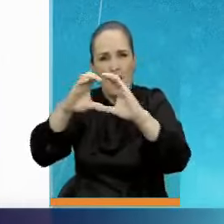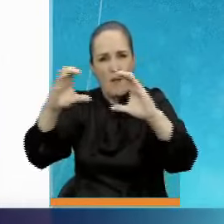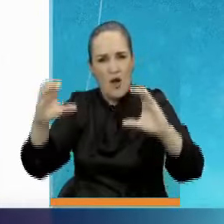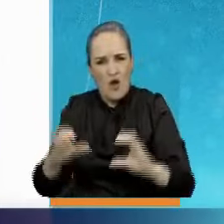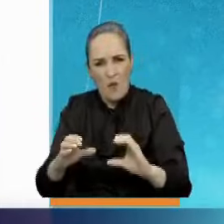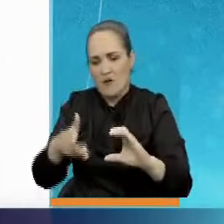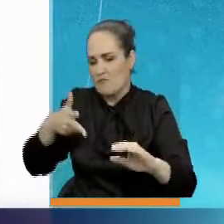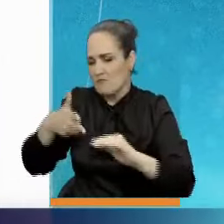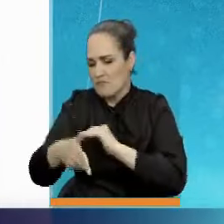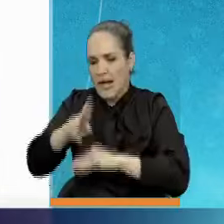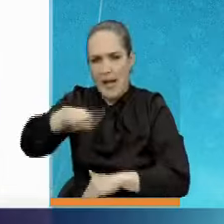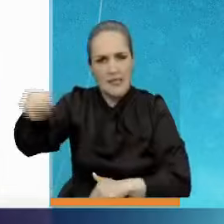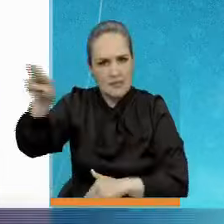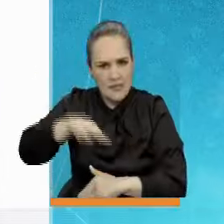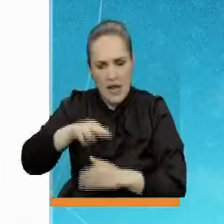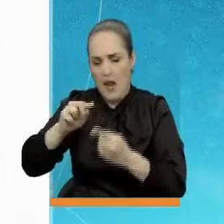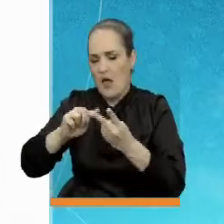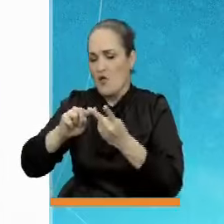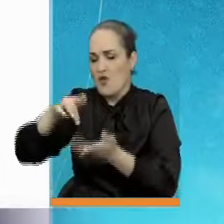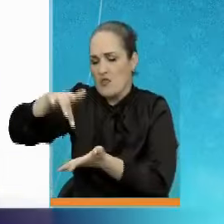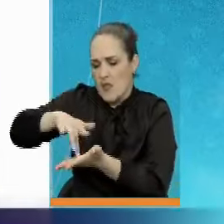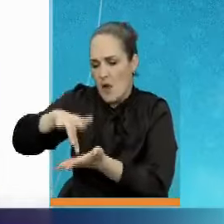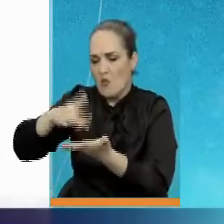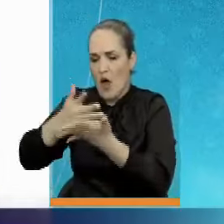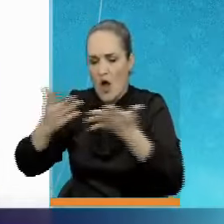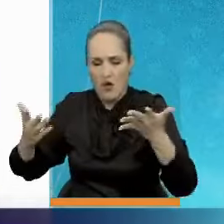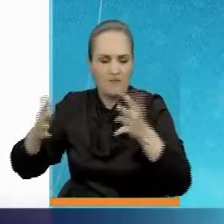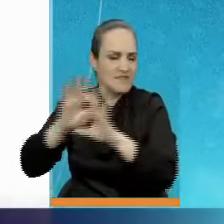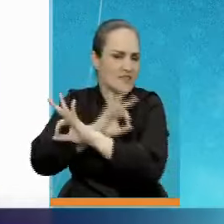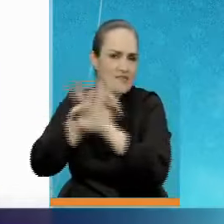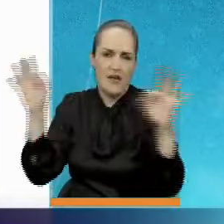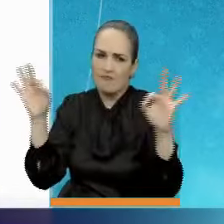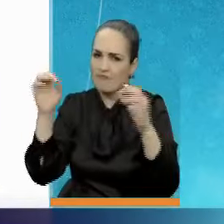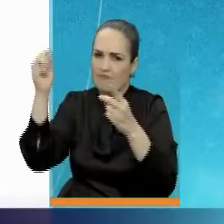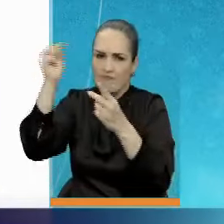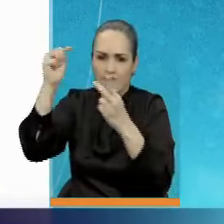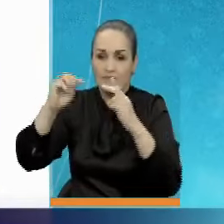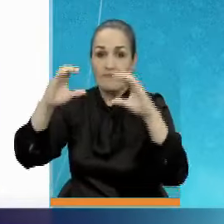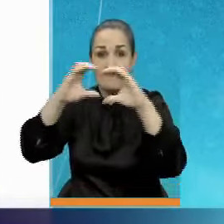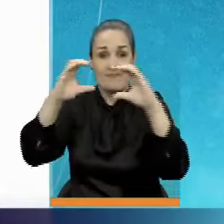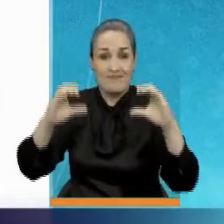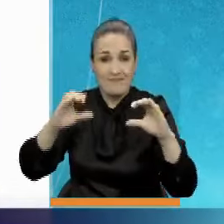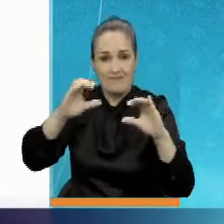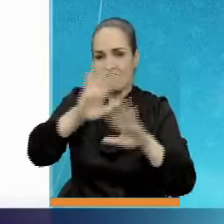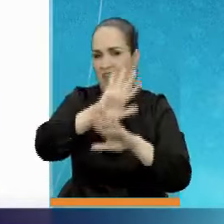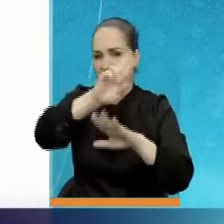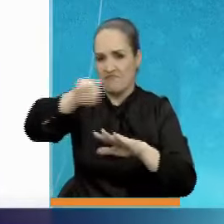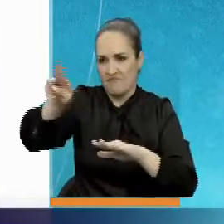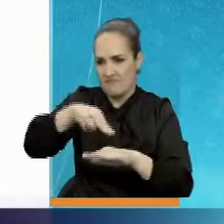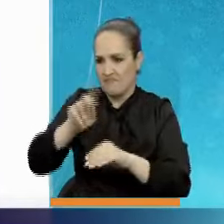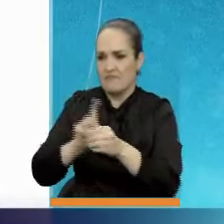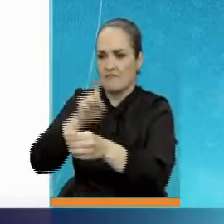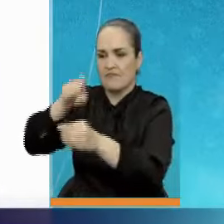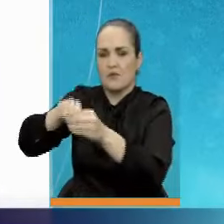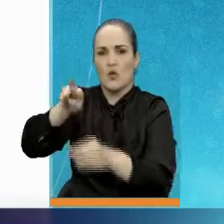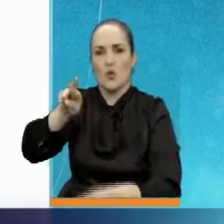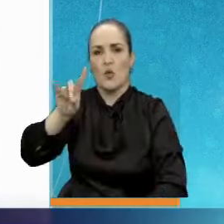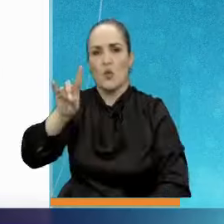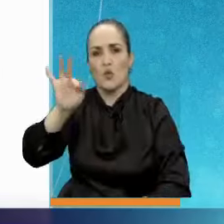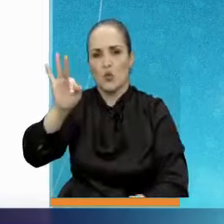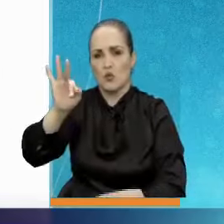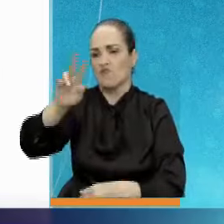todas las, digamos, responsabilidades relacionadas con la Cámara de Comercio, con el Registro Único